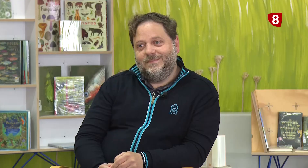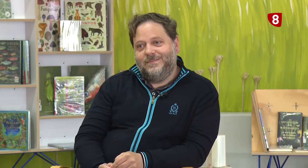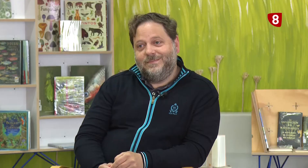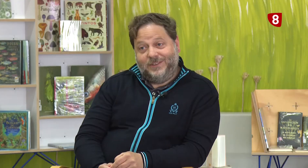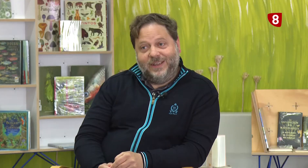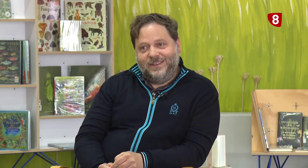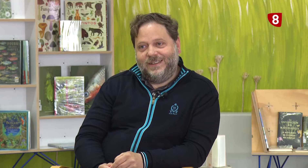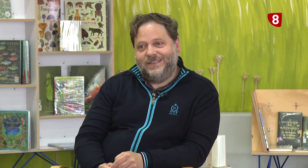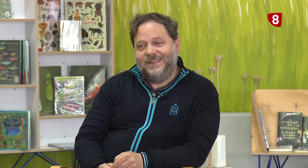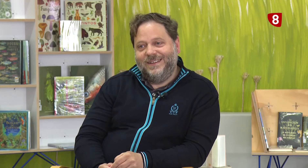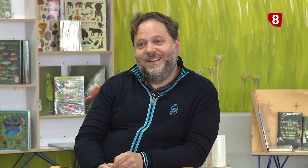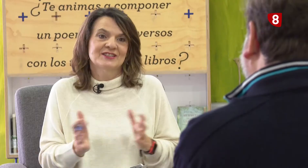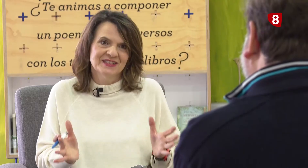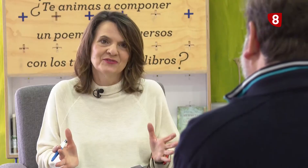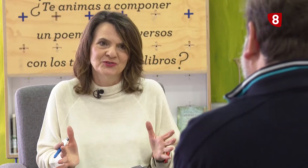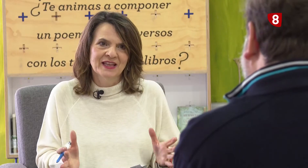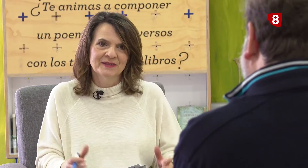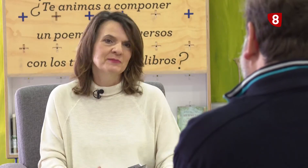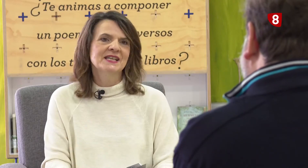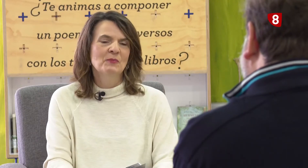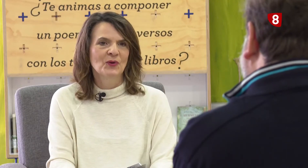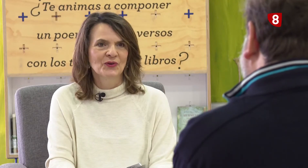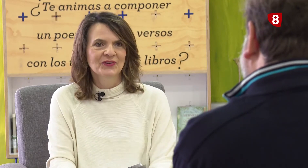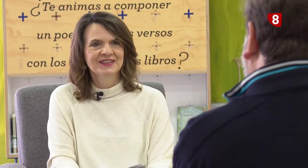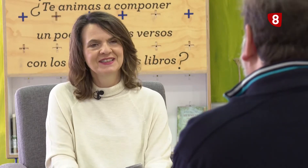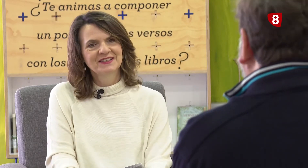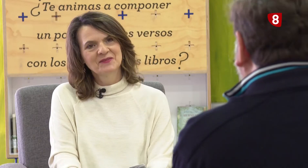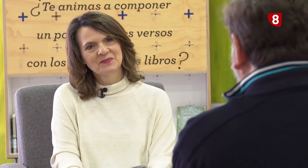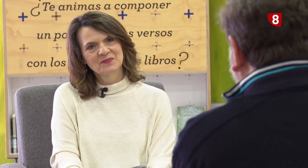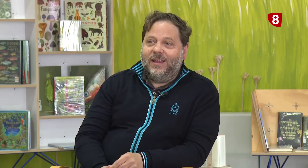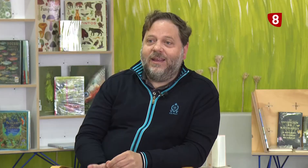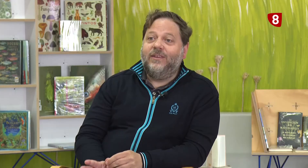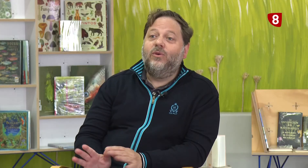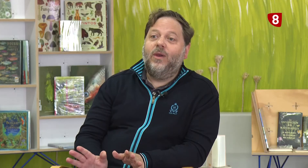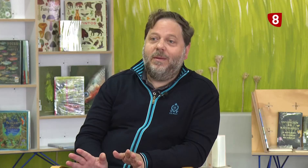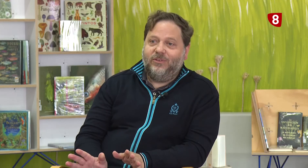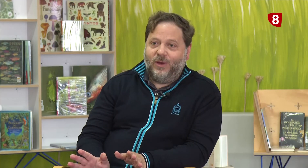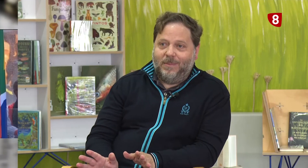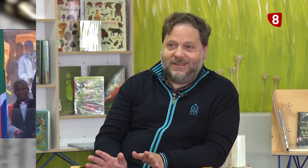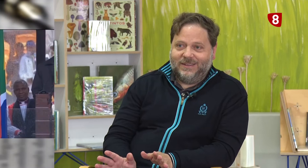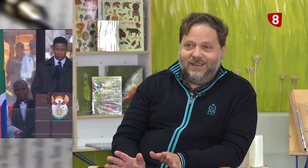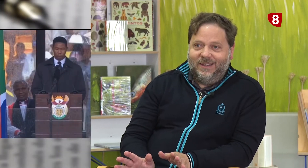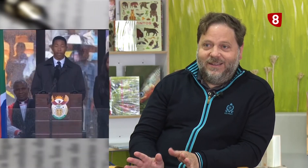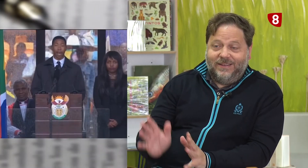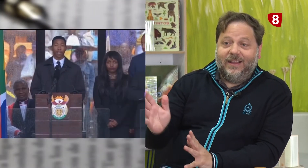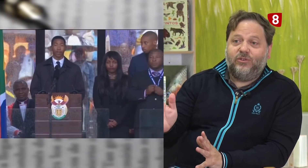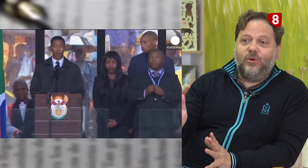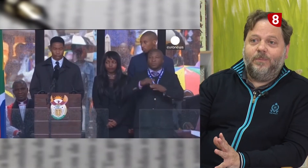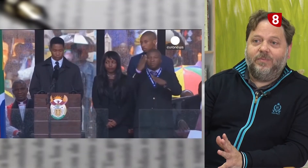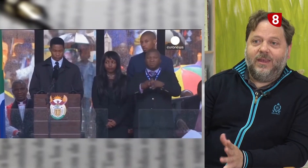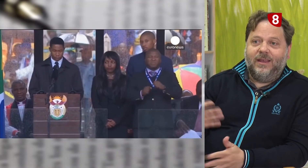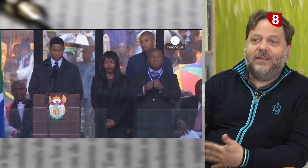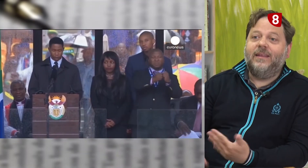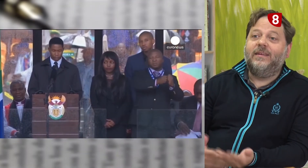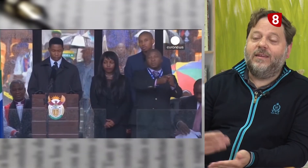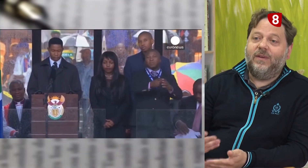inventaba estas cosas afortunadamente pasan poco yo creo que aquí yo no lo había visto jamás de hecho